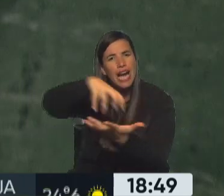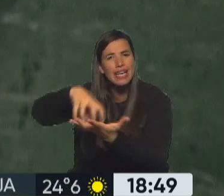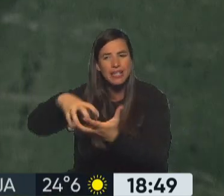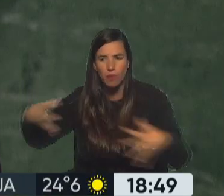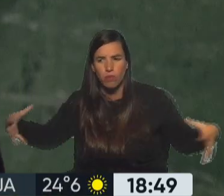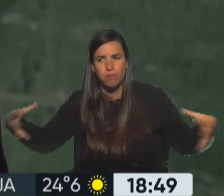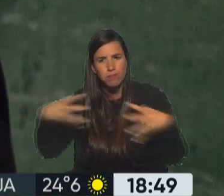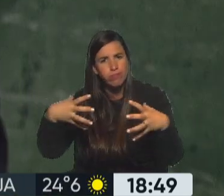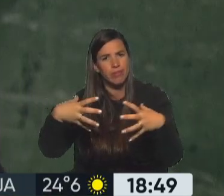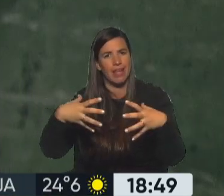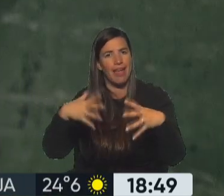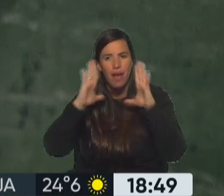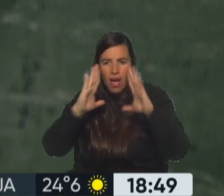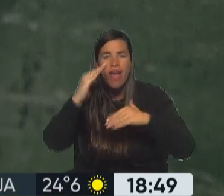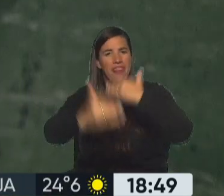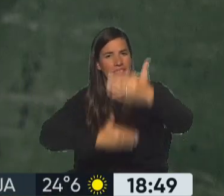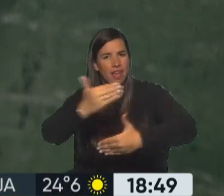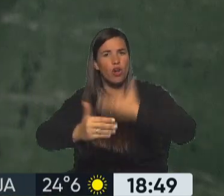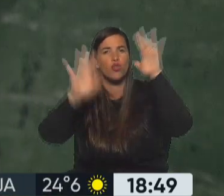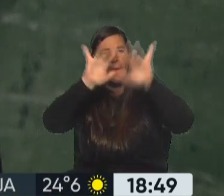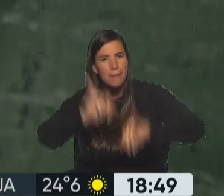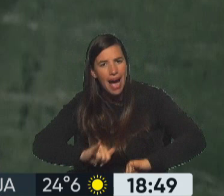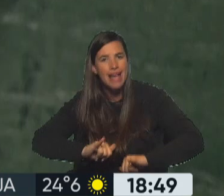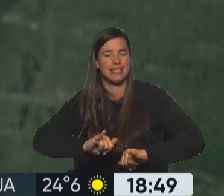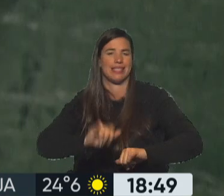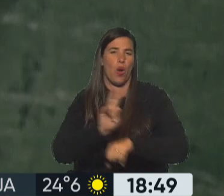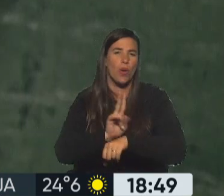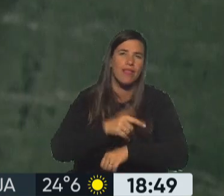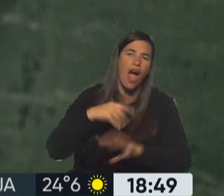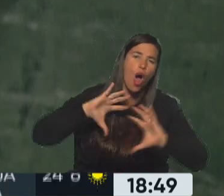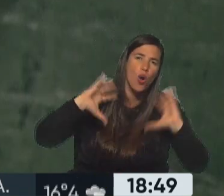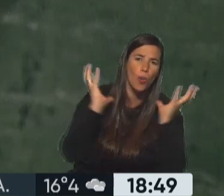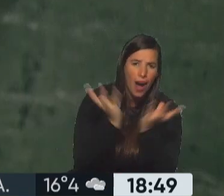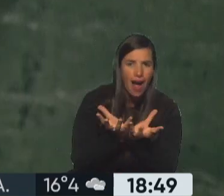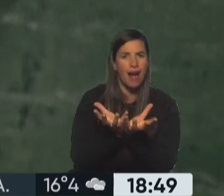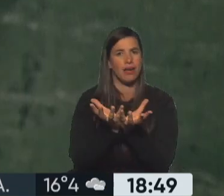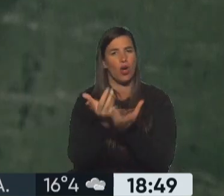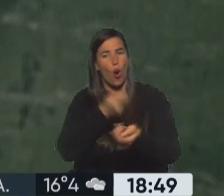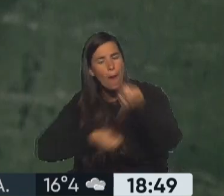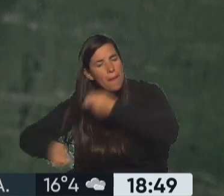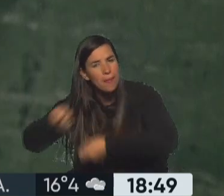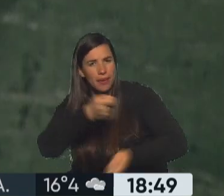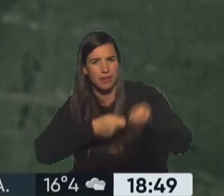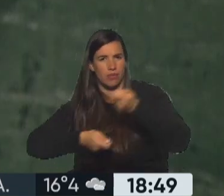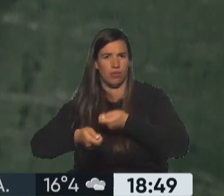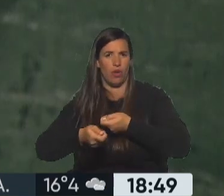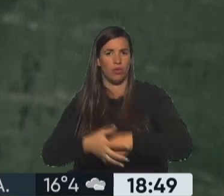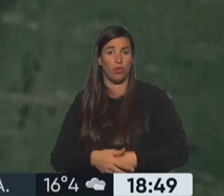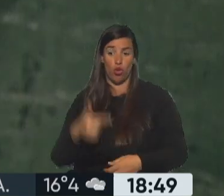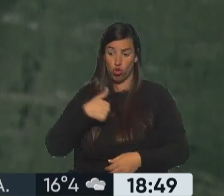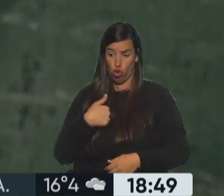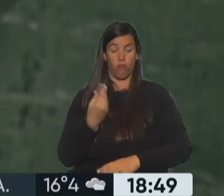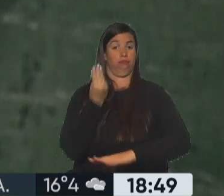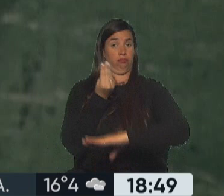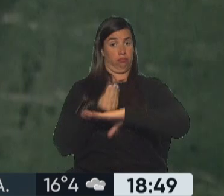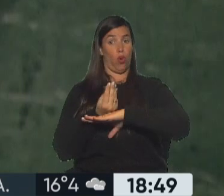de desarrollo, paz y seguridad global, cooperación y descolonización. Represento a un país que este